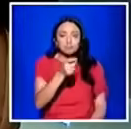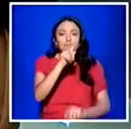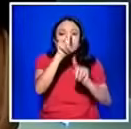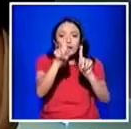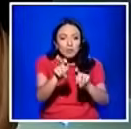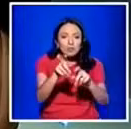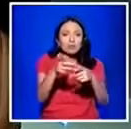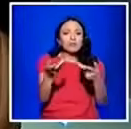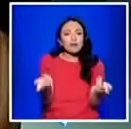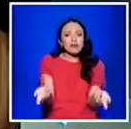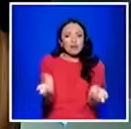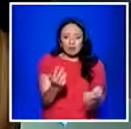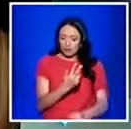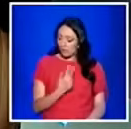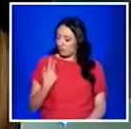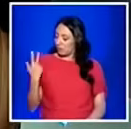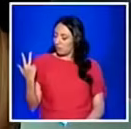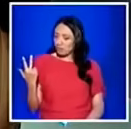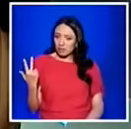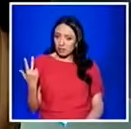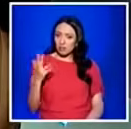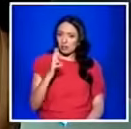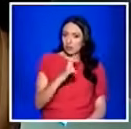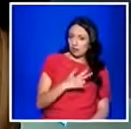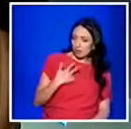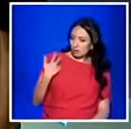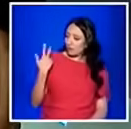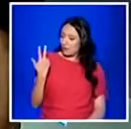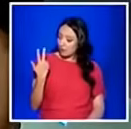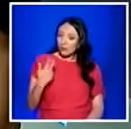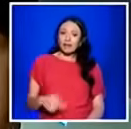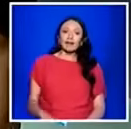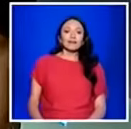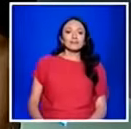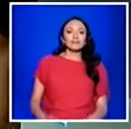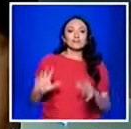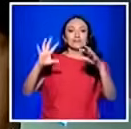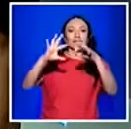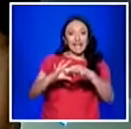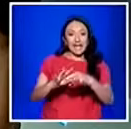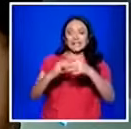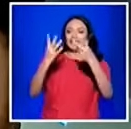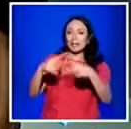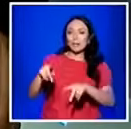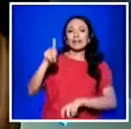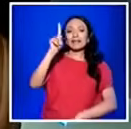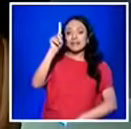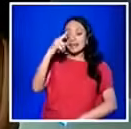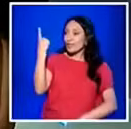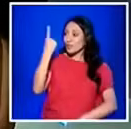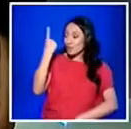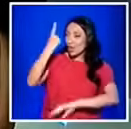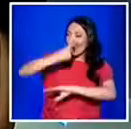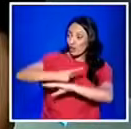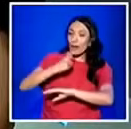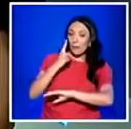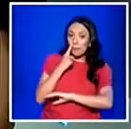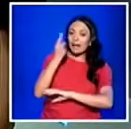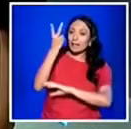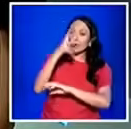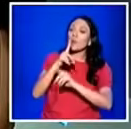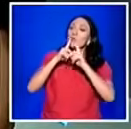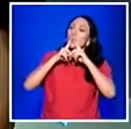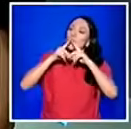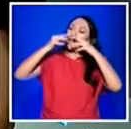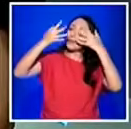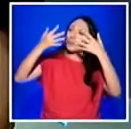preguntarán, ¿por qué estamos los tres reunidos aquí? Porque este enlace en vivo con Andreita Marín no es solo por el Día del Padre, sino también